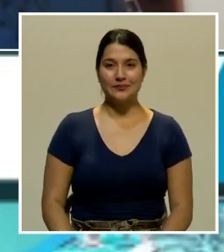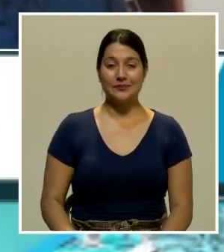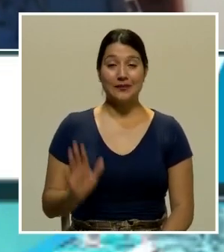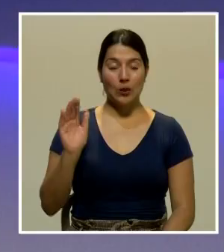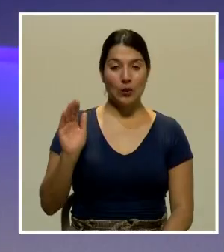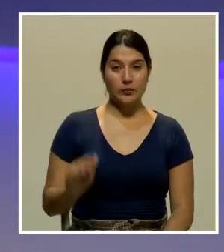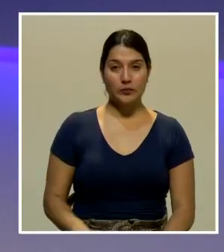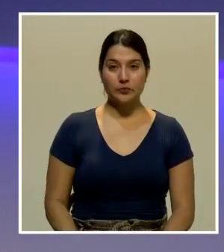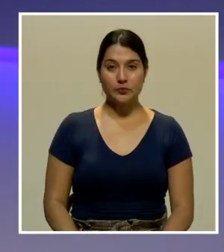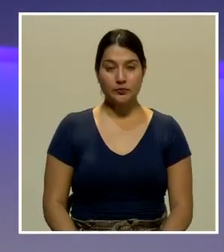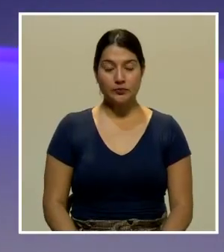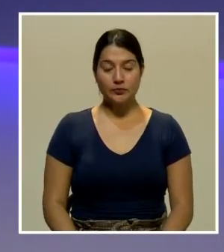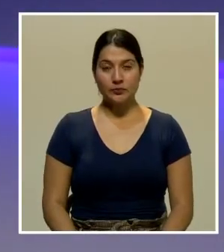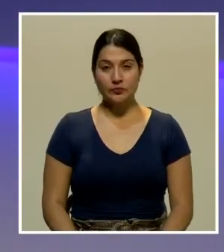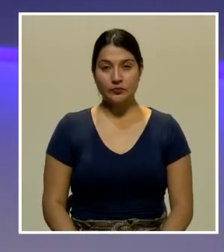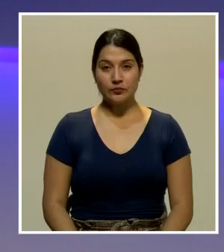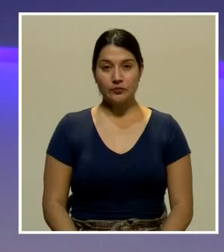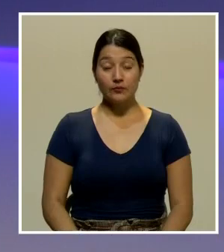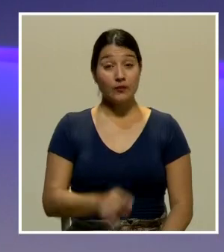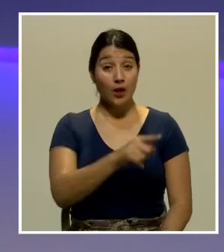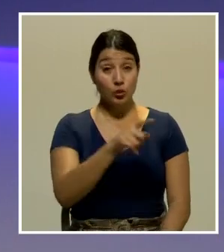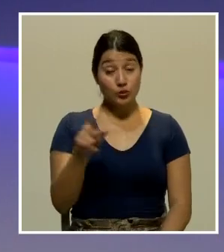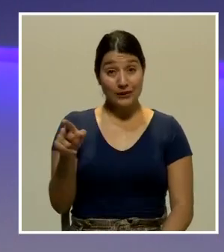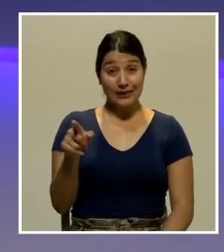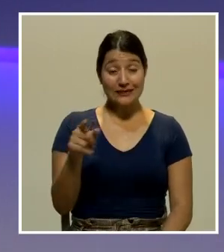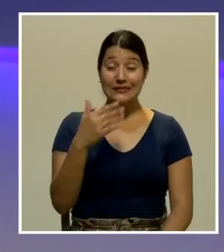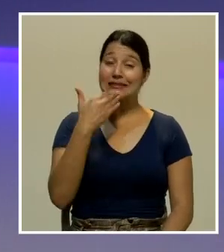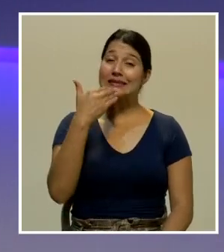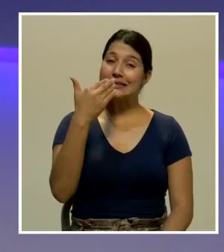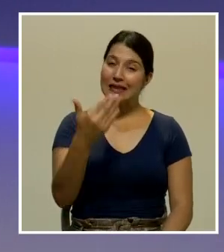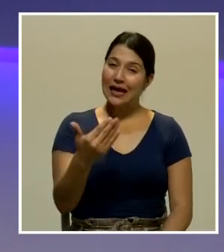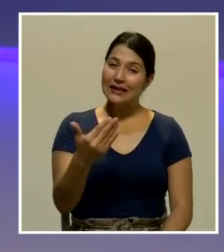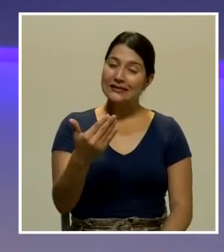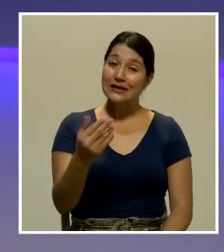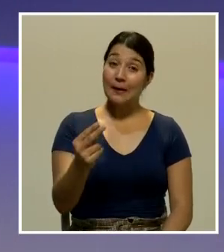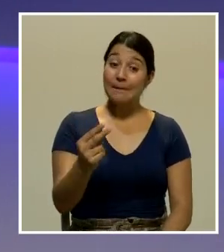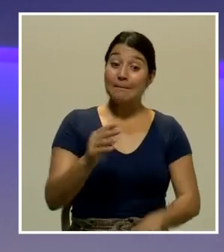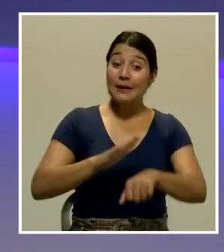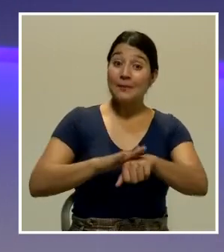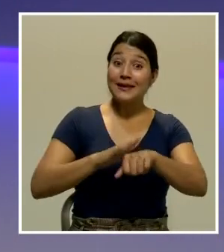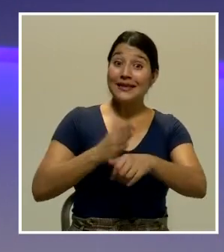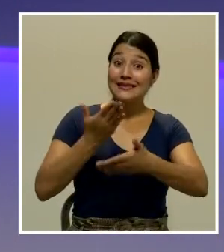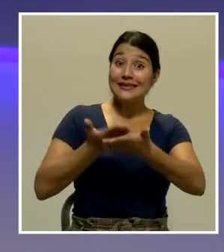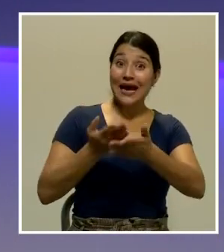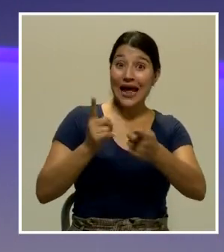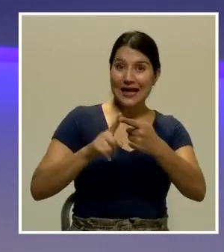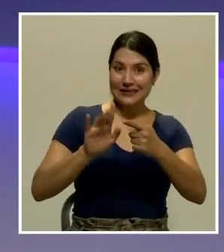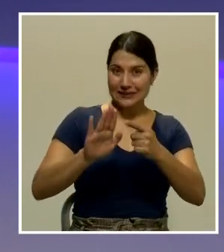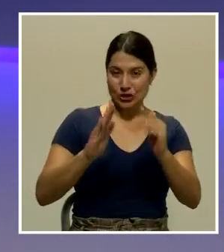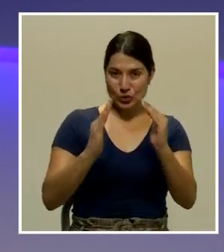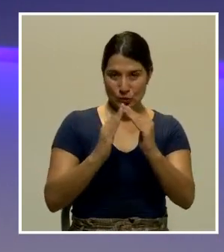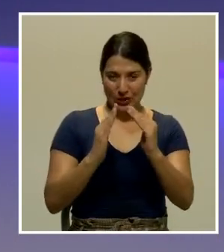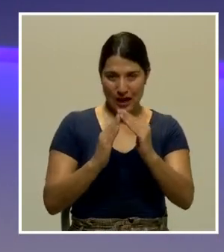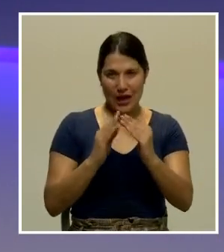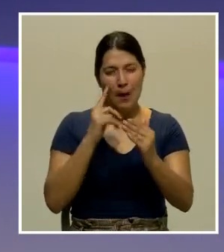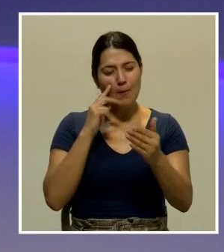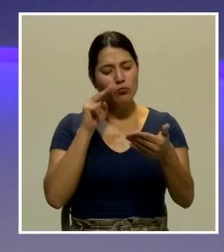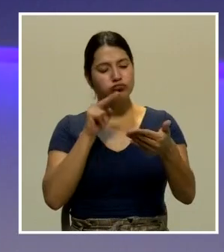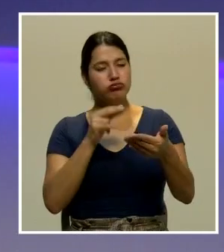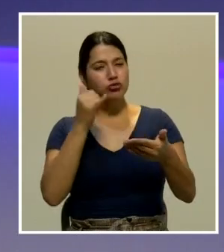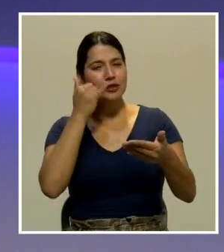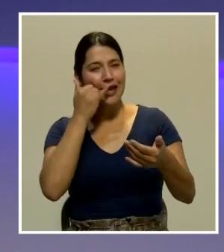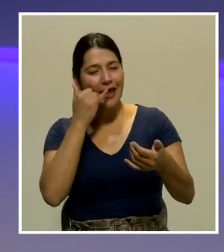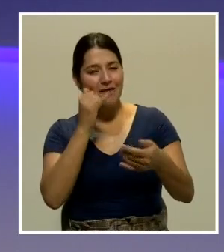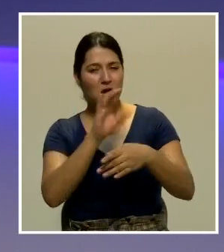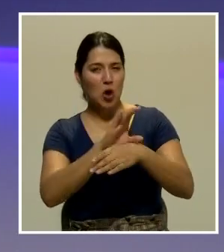luego. Y a ustedes, agradecerles que nos hayan dejado entrar en sus hogares, en sus teléfonos, en sus